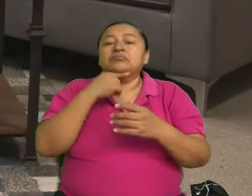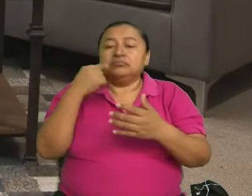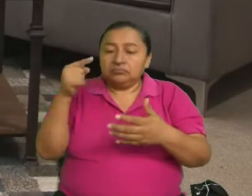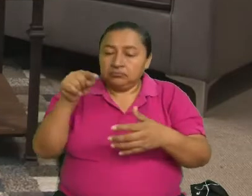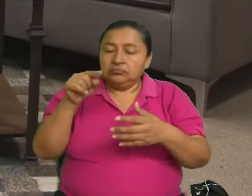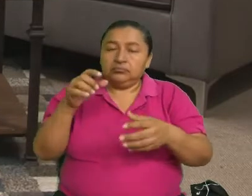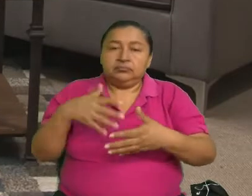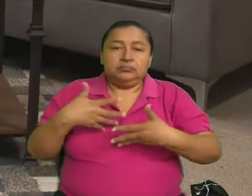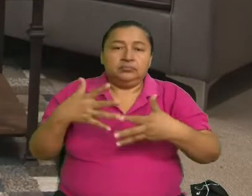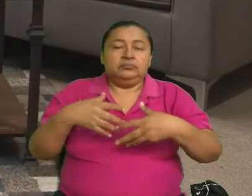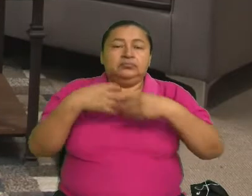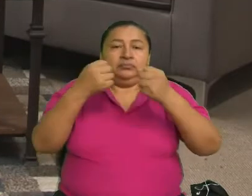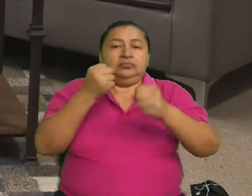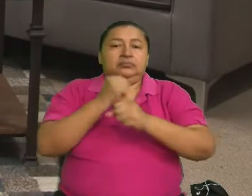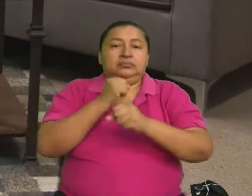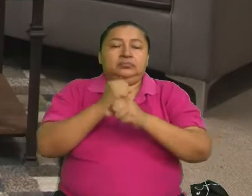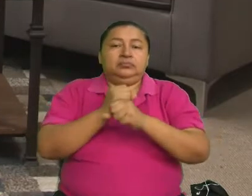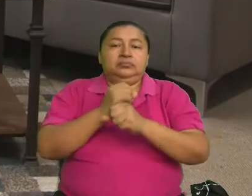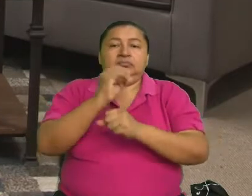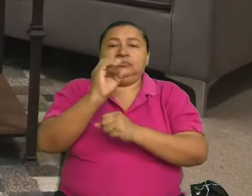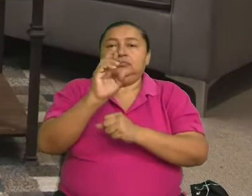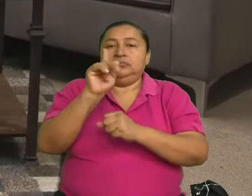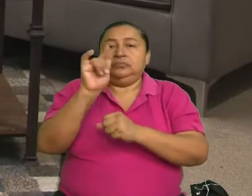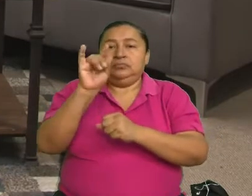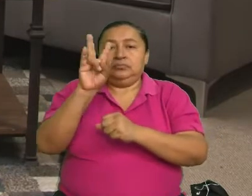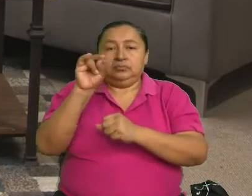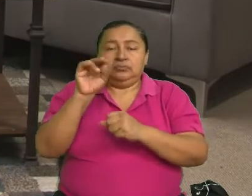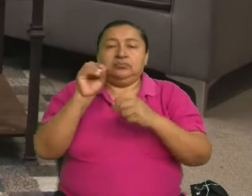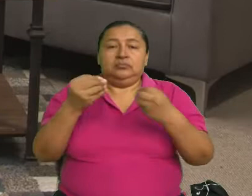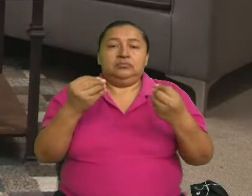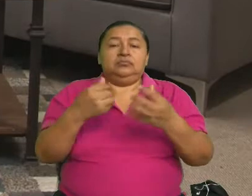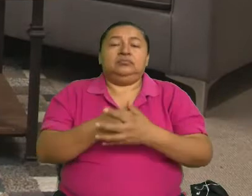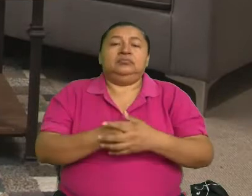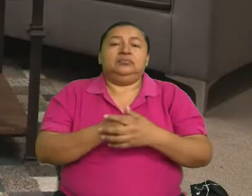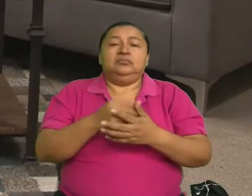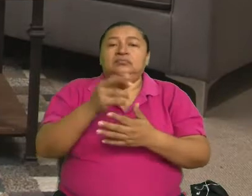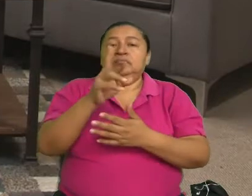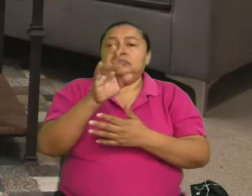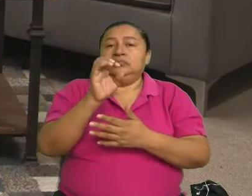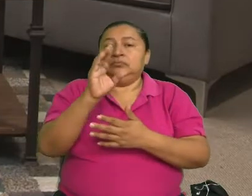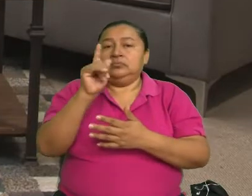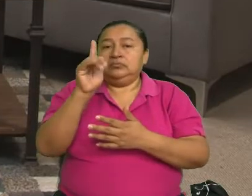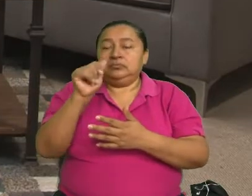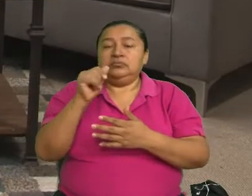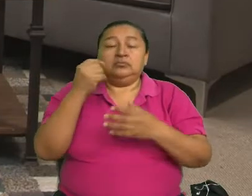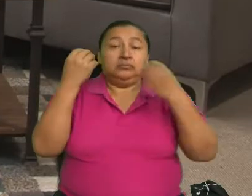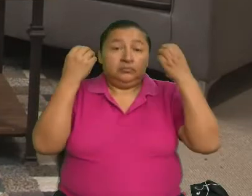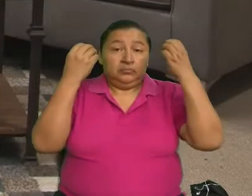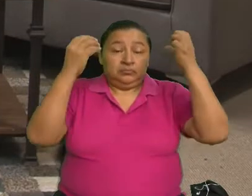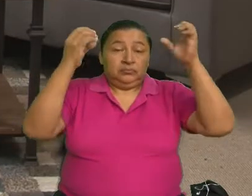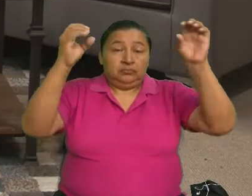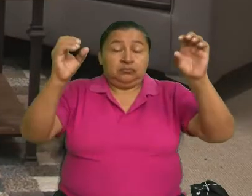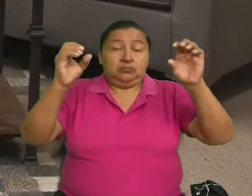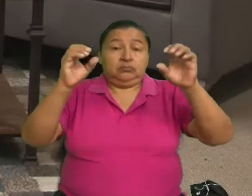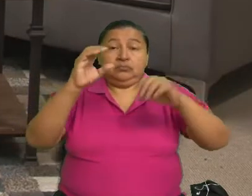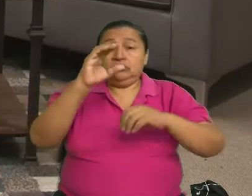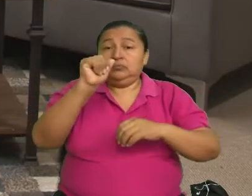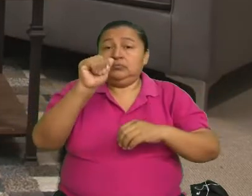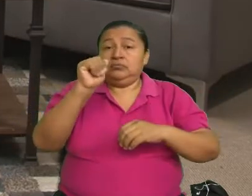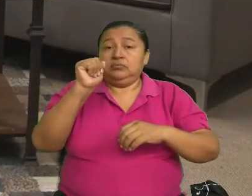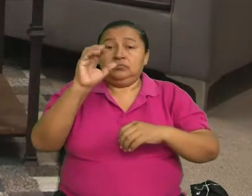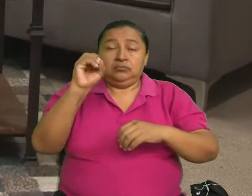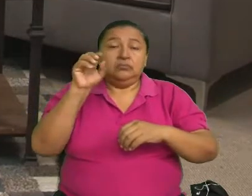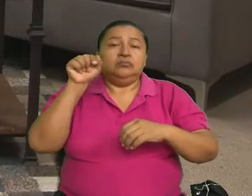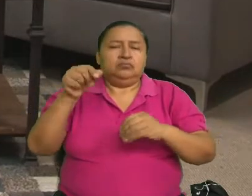rescatar del olvido muchas recetas y la cultura del cacao. El cacao ha sido importantísimo. El